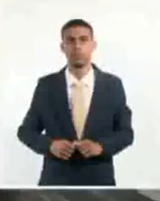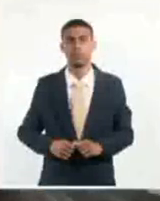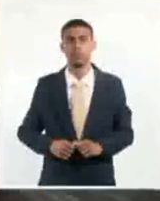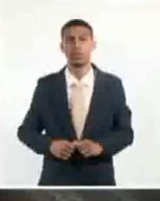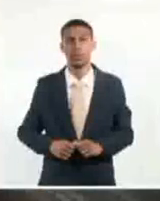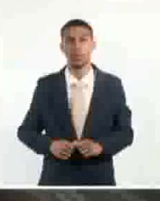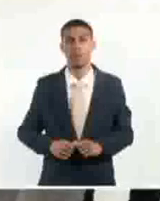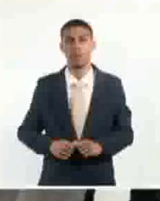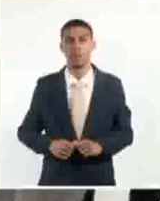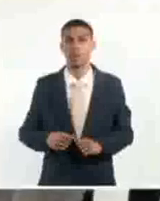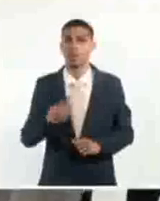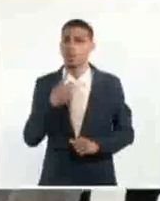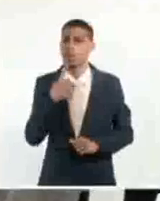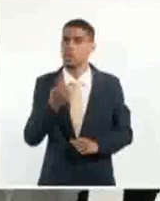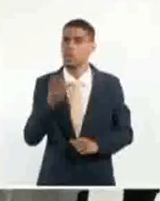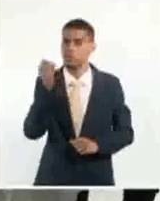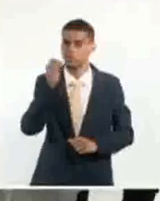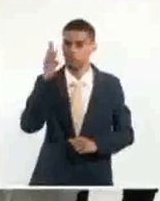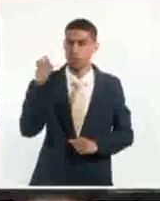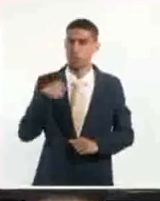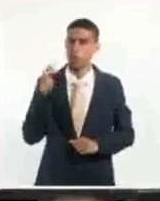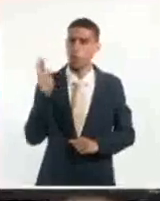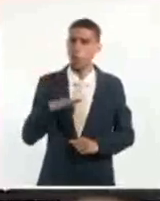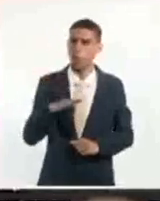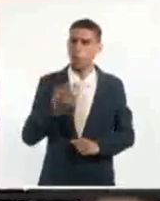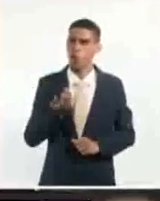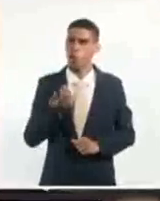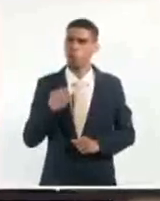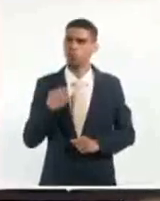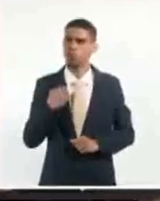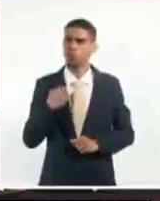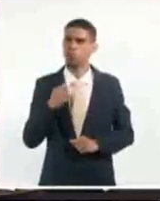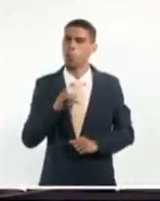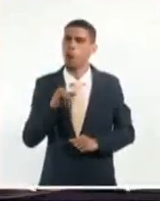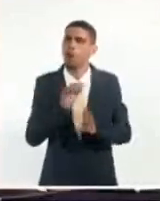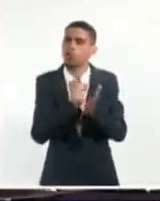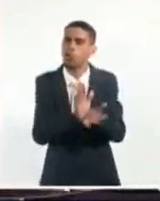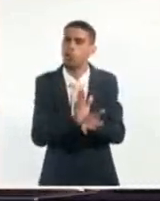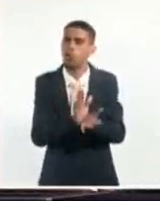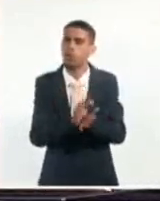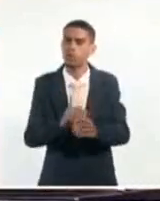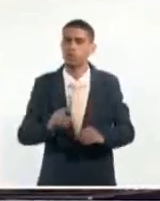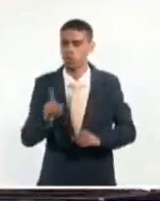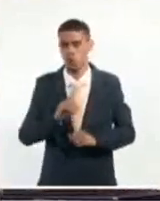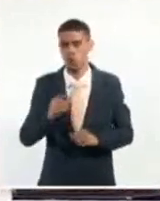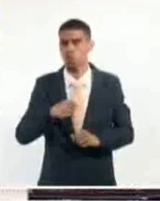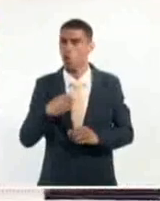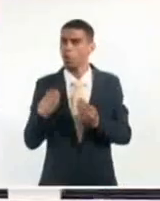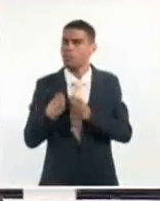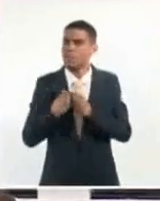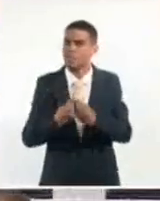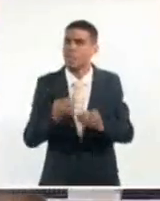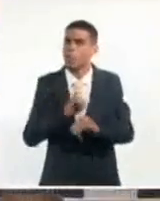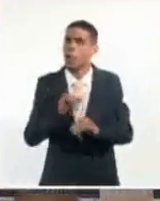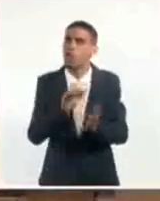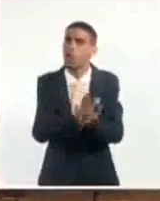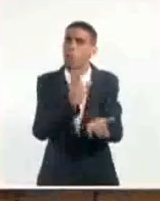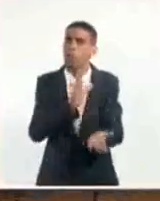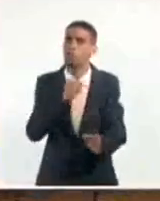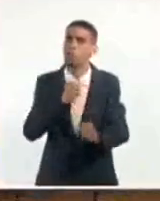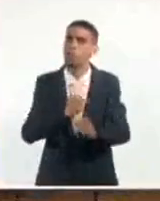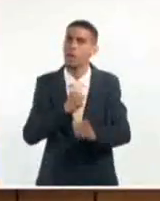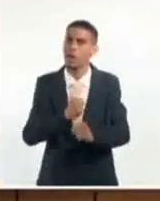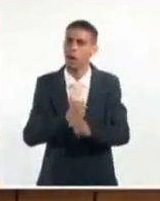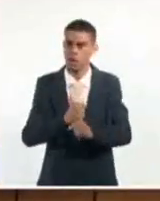No vengo a prometer nada, como jamás lo hizo la revolución en todos estos años. Vengo a entregar el compromiso de trabajar y